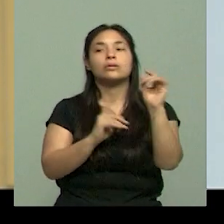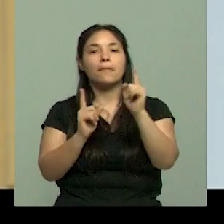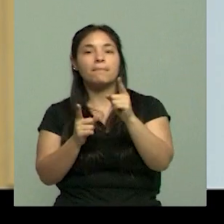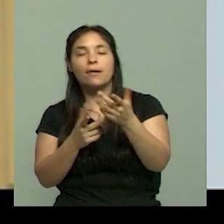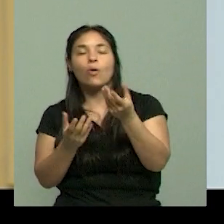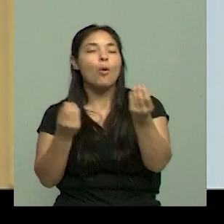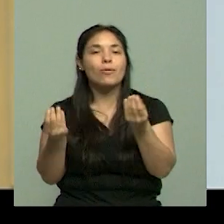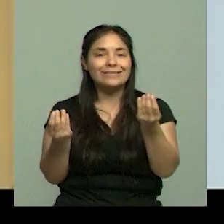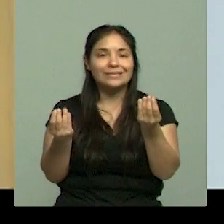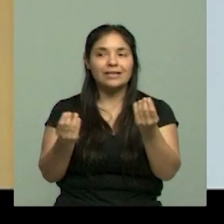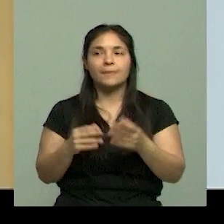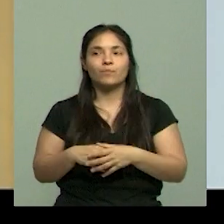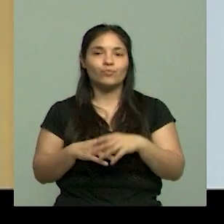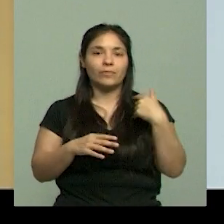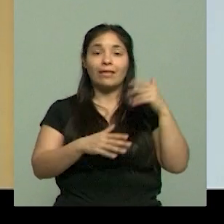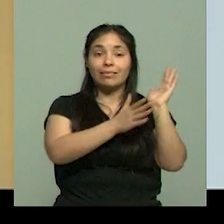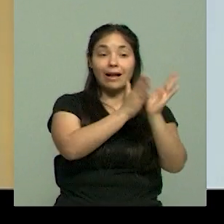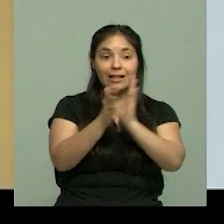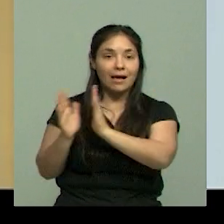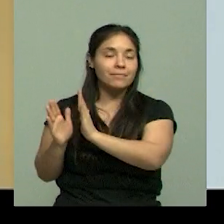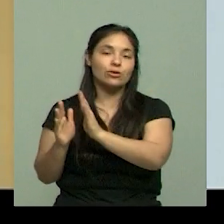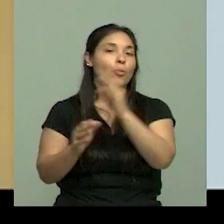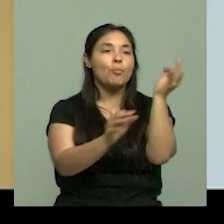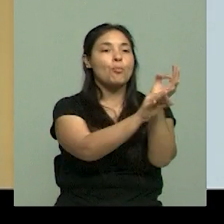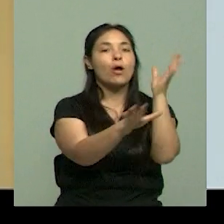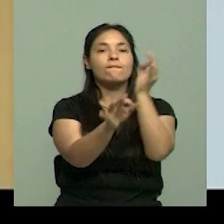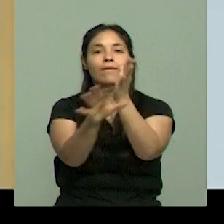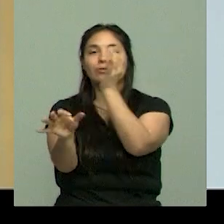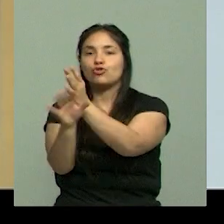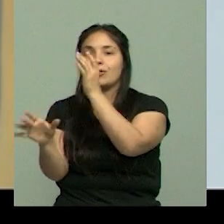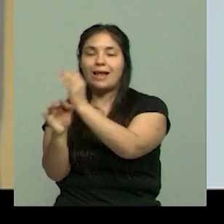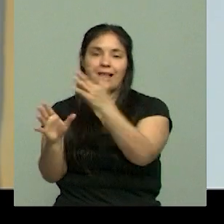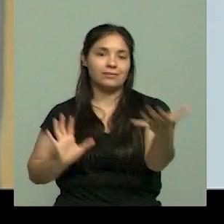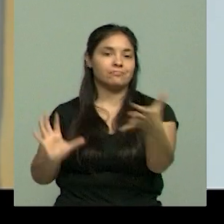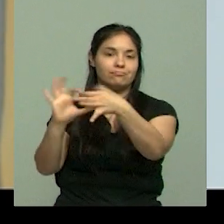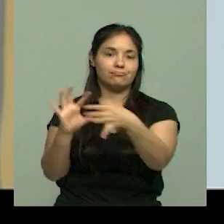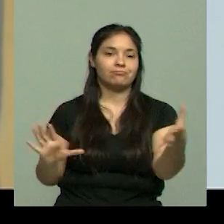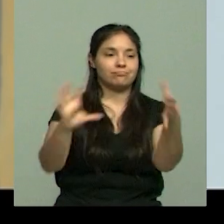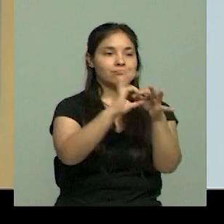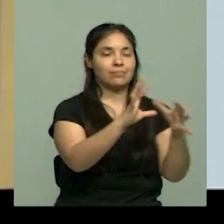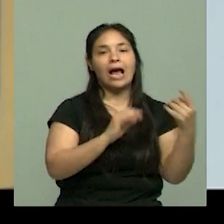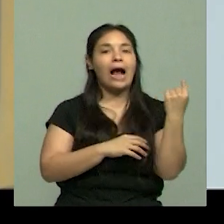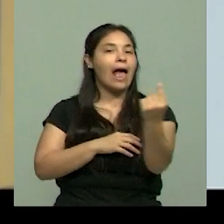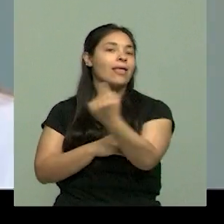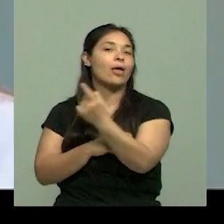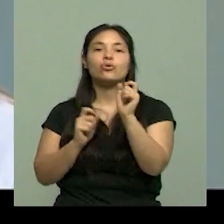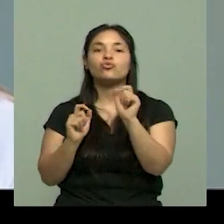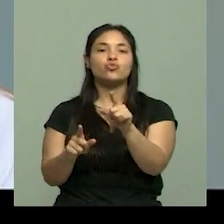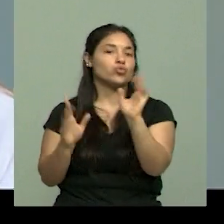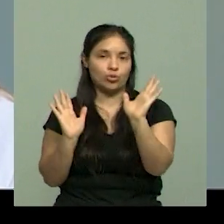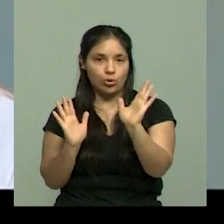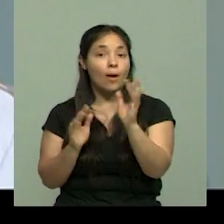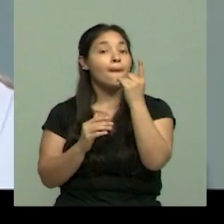No, el abordaje tiene que ser interdisciplinario. Obviamente, a ver, cada uno va a trabajar sus aspectos, pero